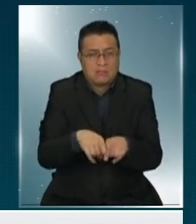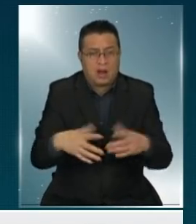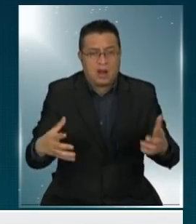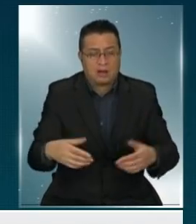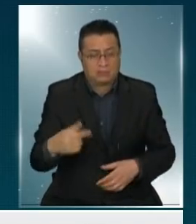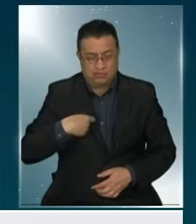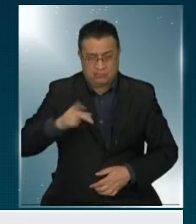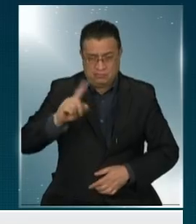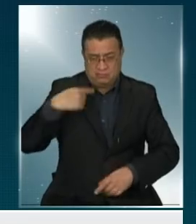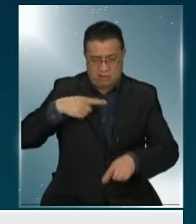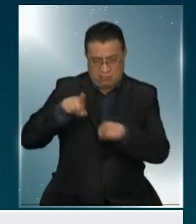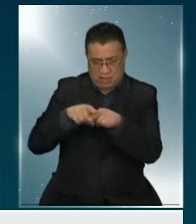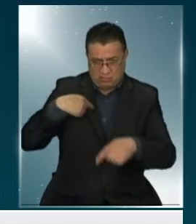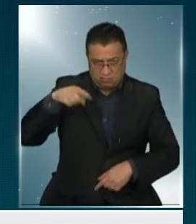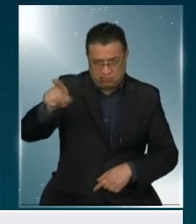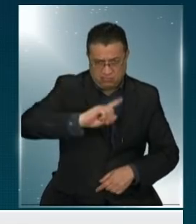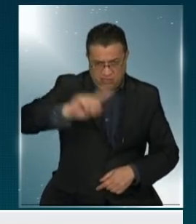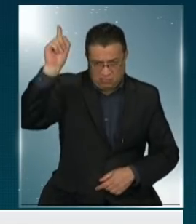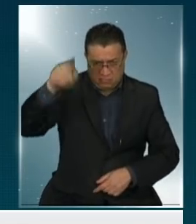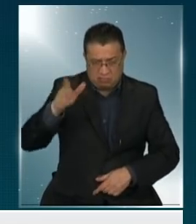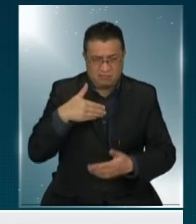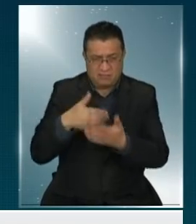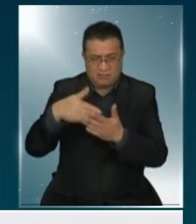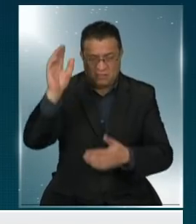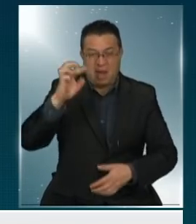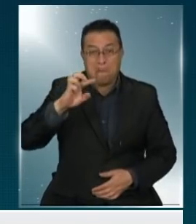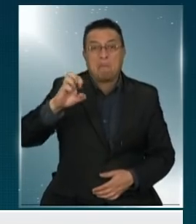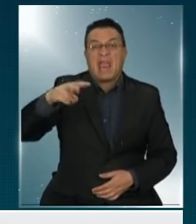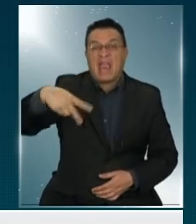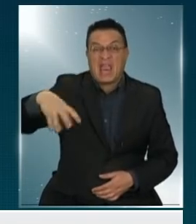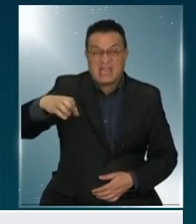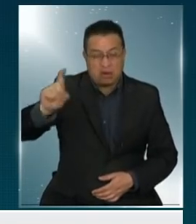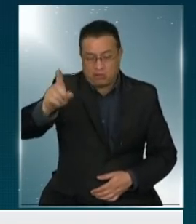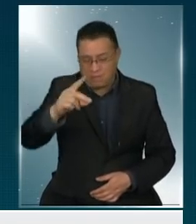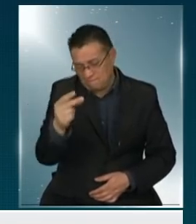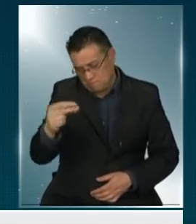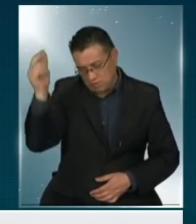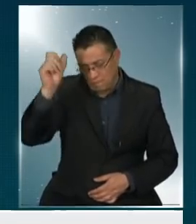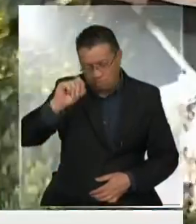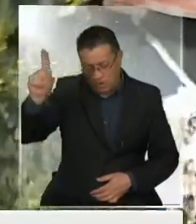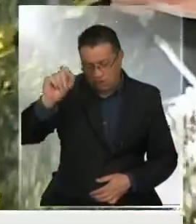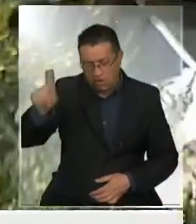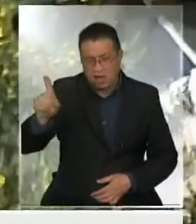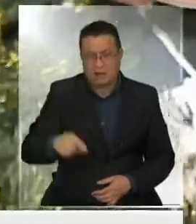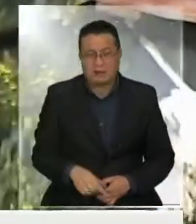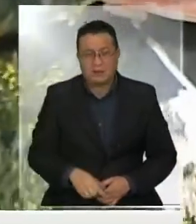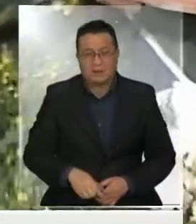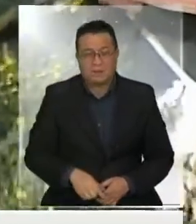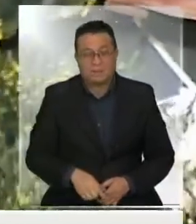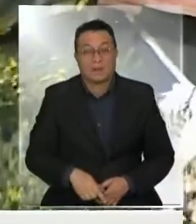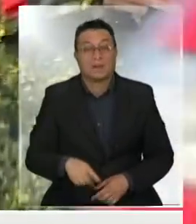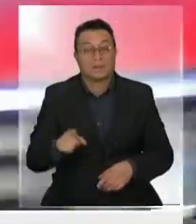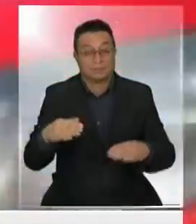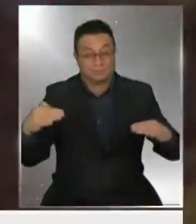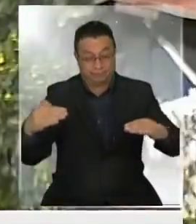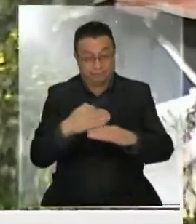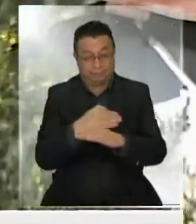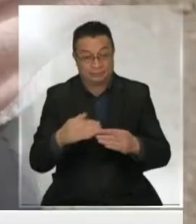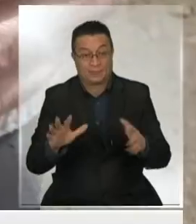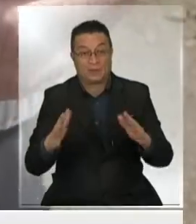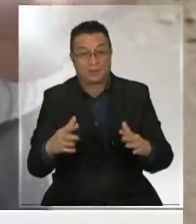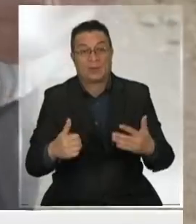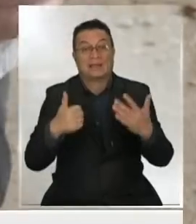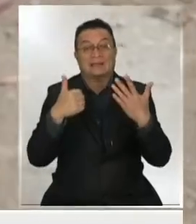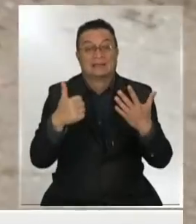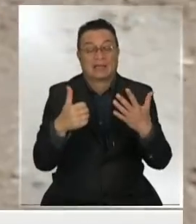tuyo. Yo soy Peñi. Ya. Y lo haría Peñi, se nota el tiro. Así, date la vuelta, espérate. Pásalo, bueno. A lo largo de la ruta operan al menos